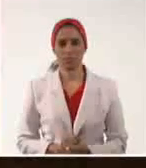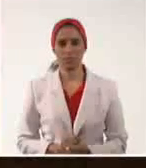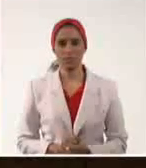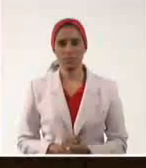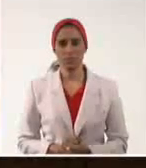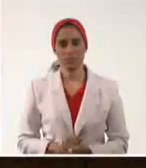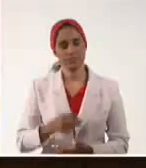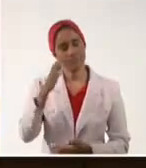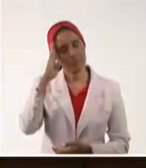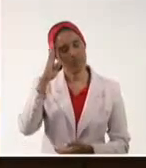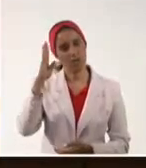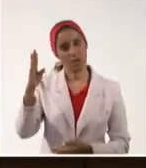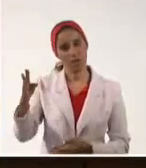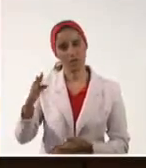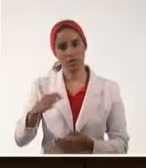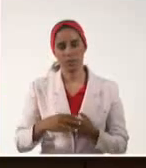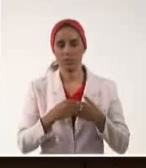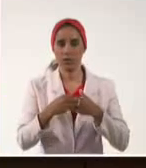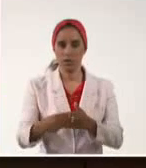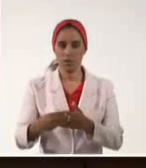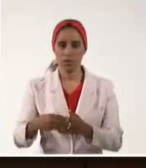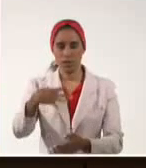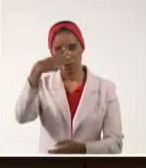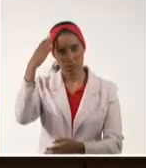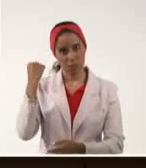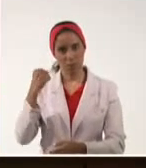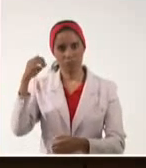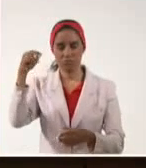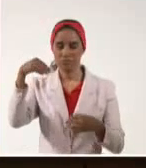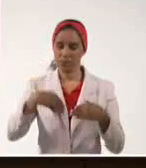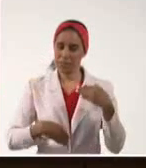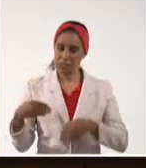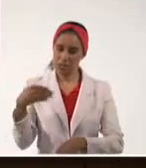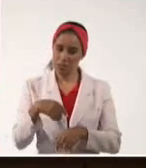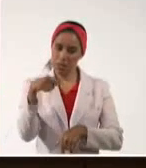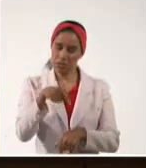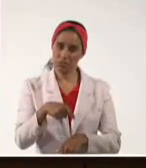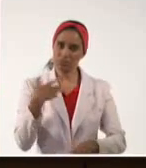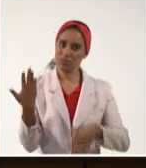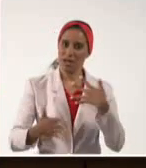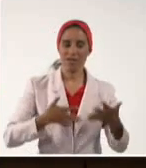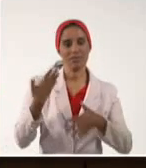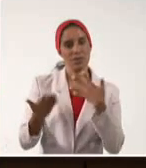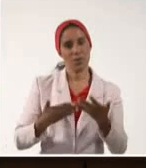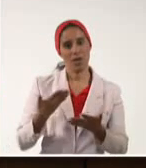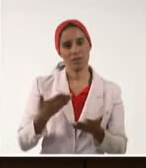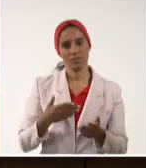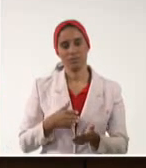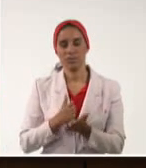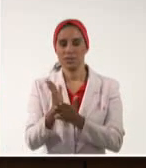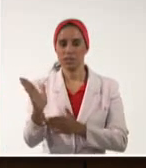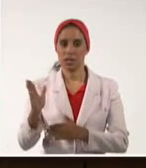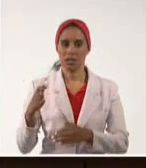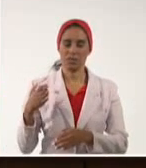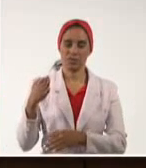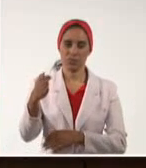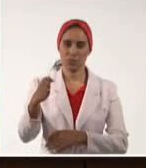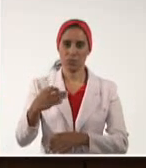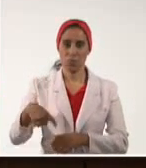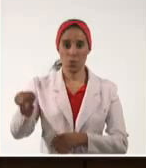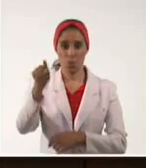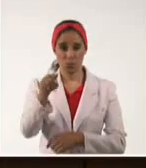Gracias, General de Ejército, por estar y por animarnos siempre a conquistar la próxima meta. Usted que